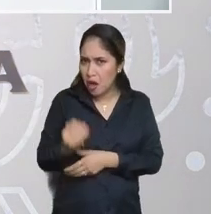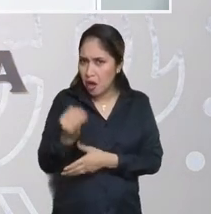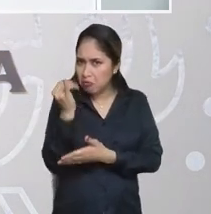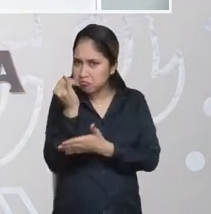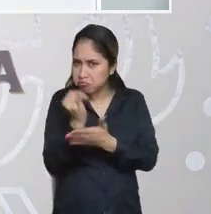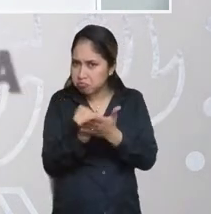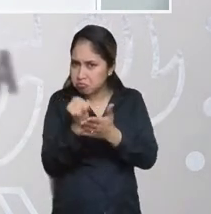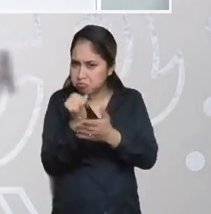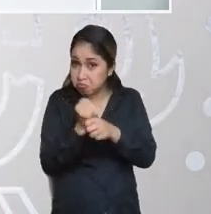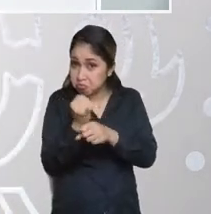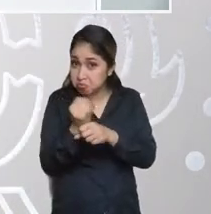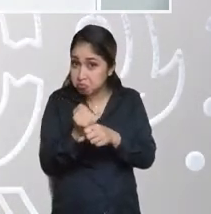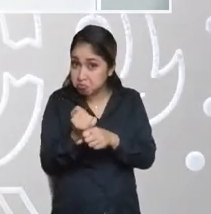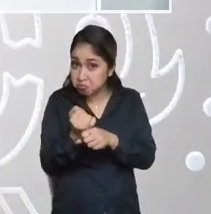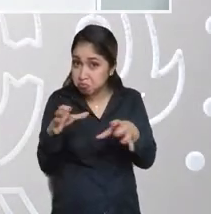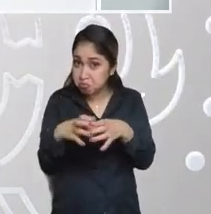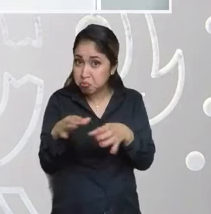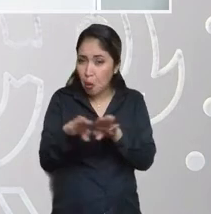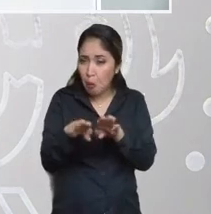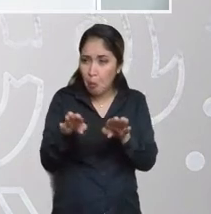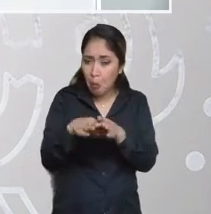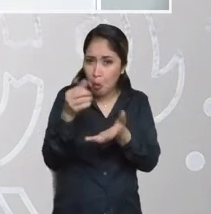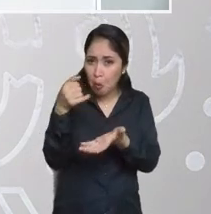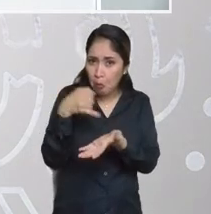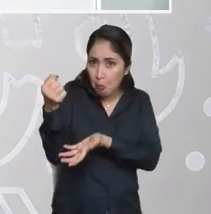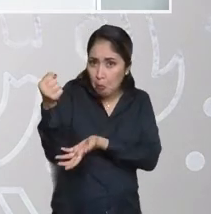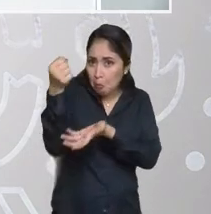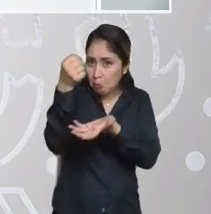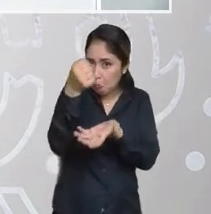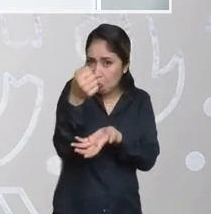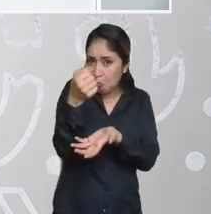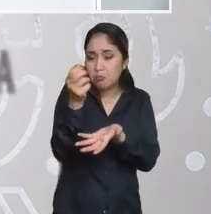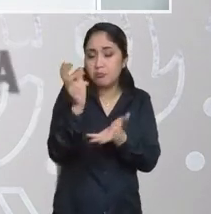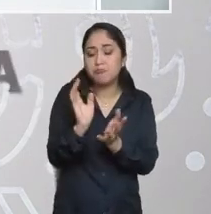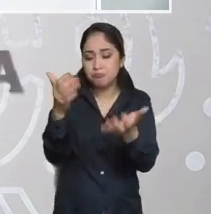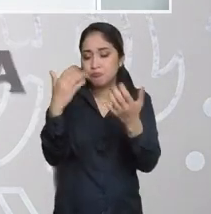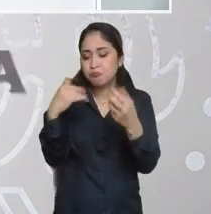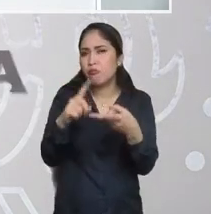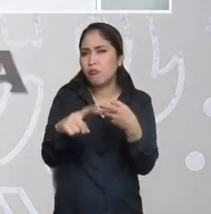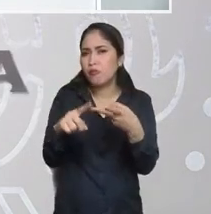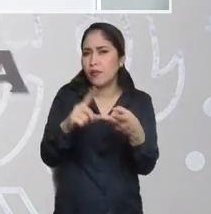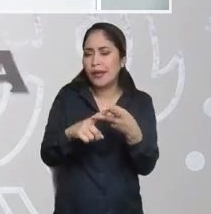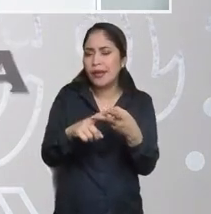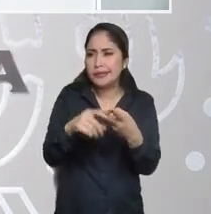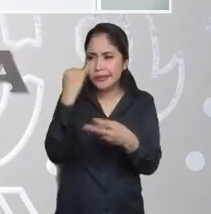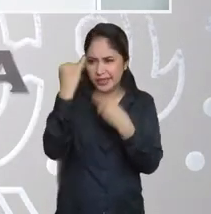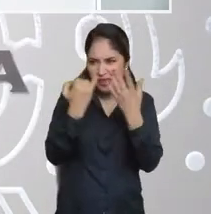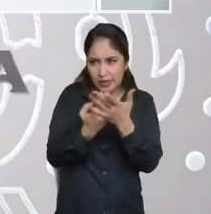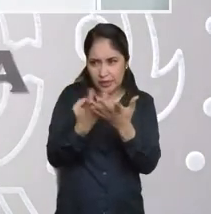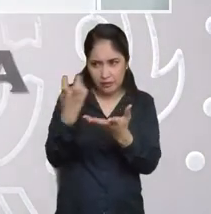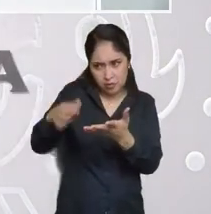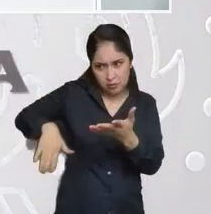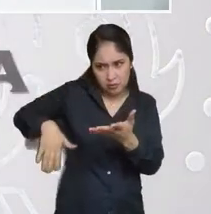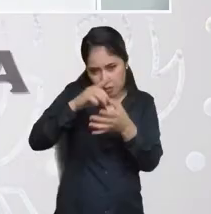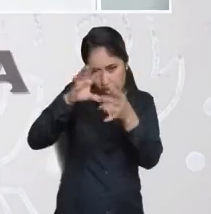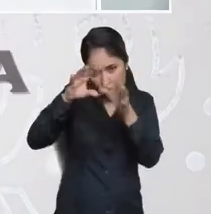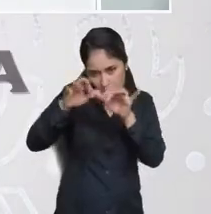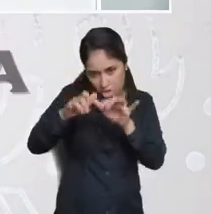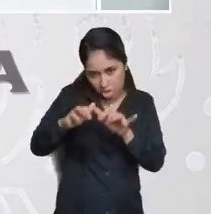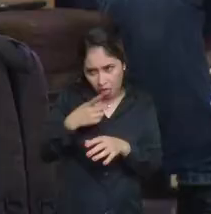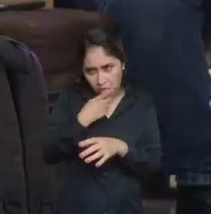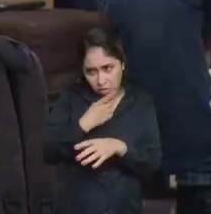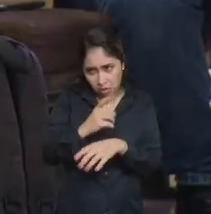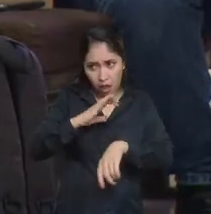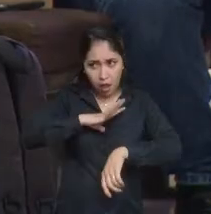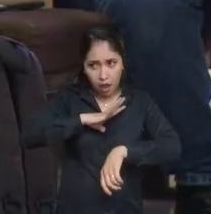de recursos públicos. Y también sobre la iniciativa que mencionaban que le van a hacer llegar al Congreso, indicaban que había sanciones para